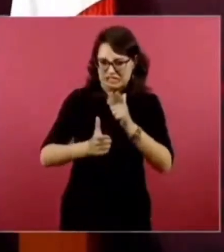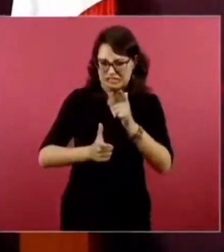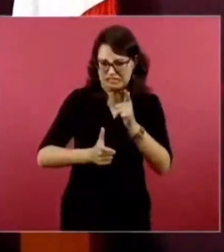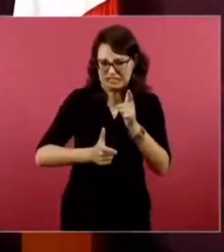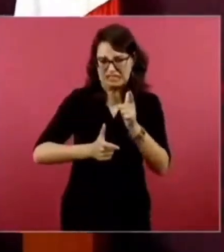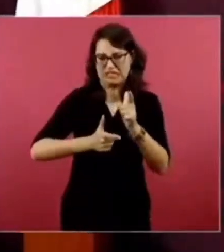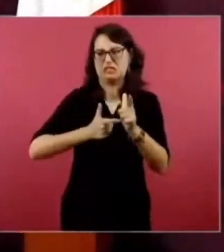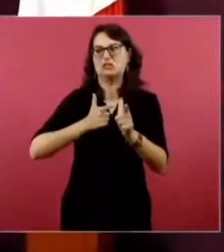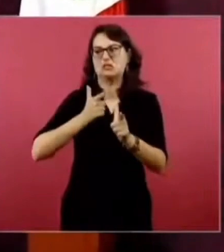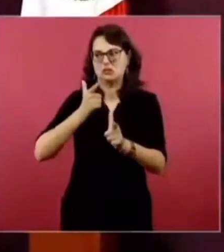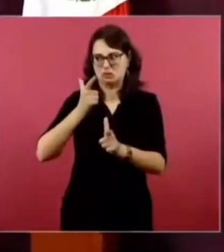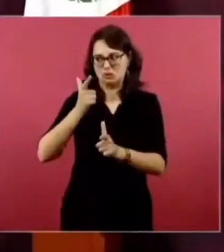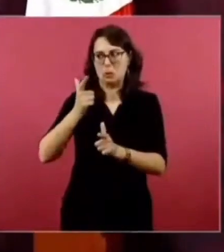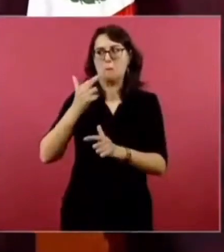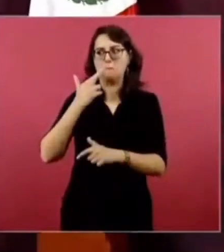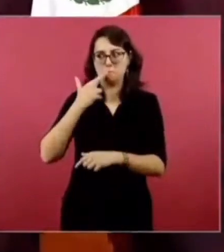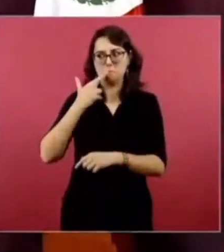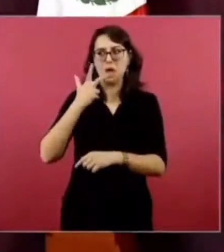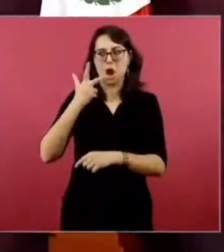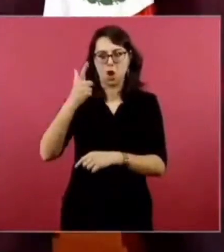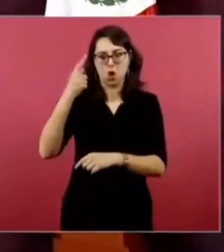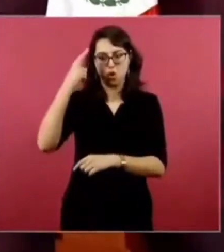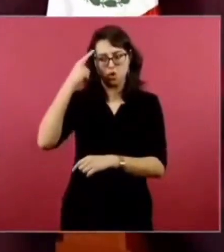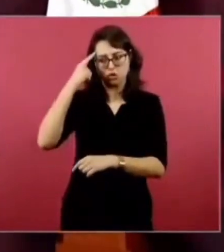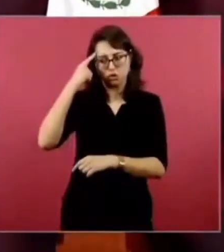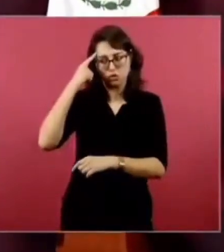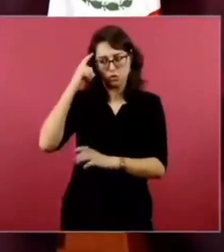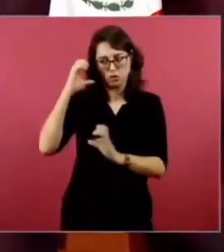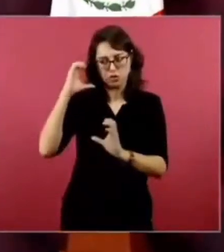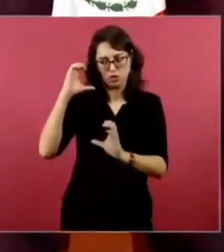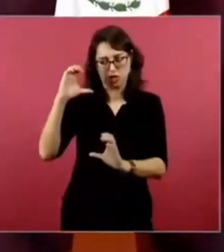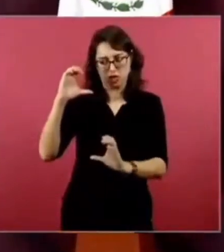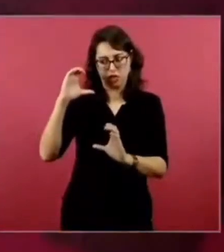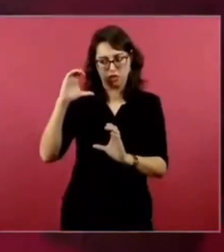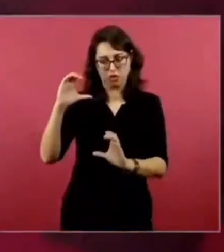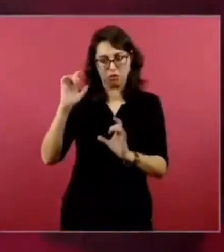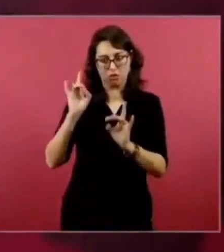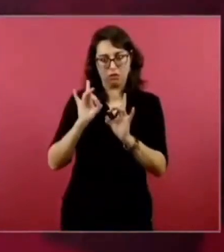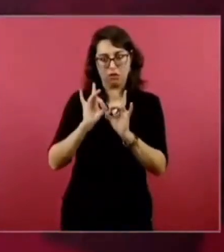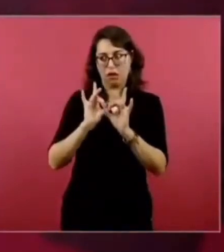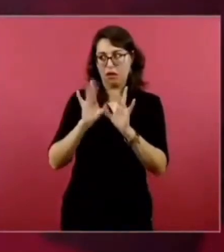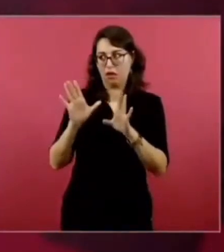No me vaya yo a camucar.